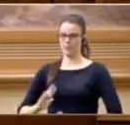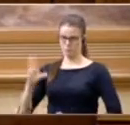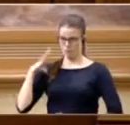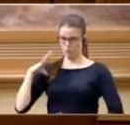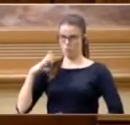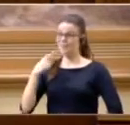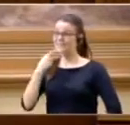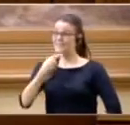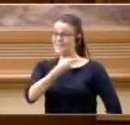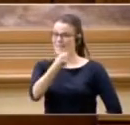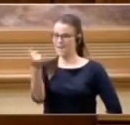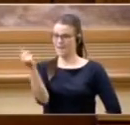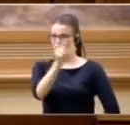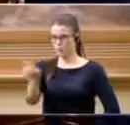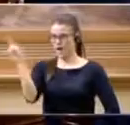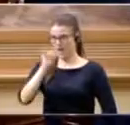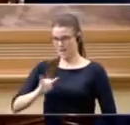Dígale usted a los canarios